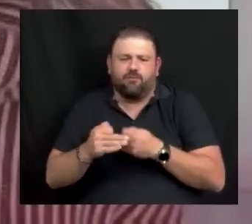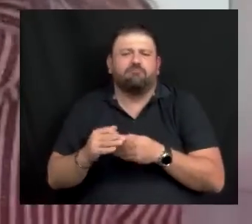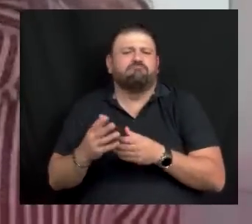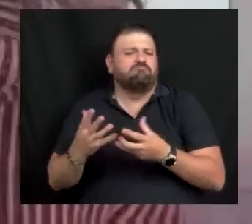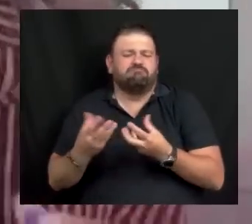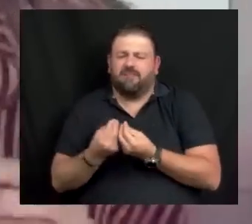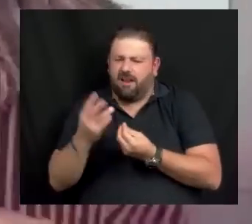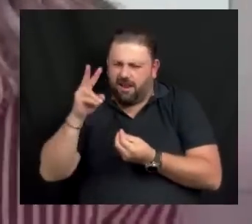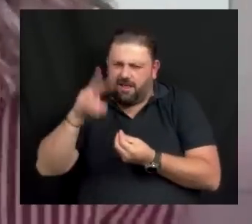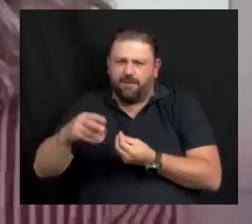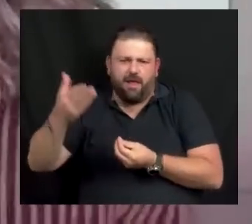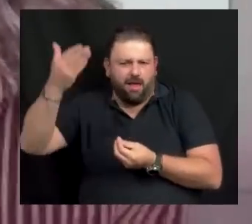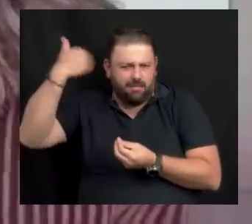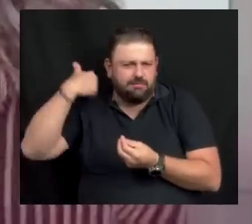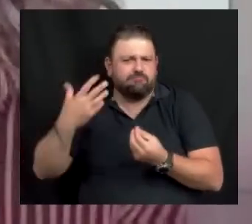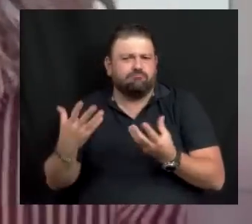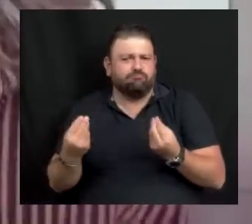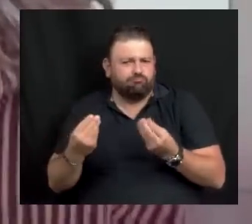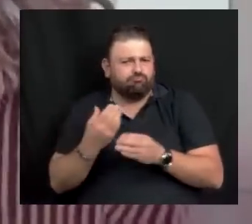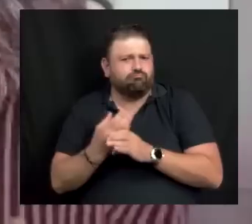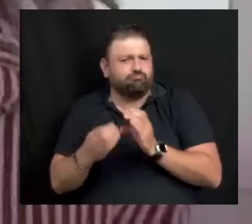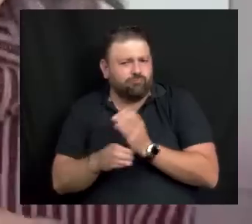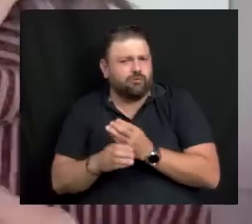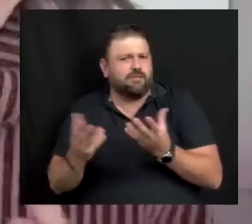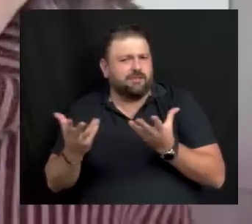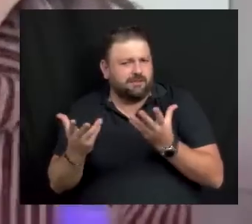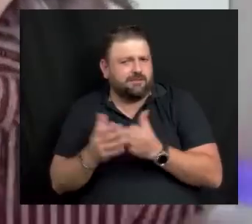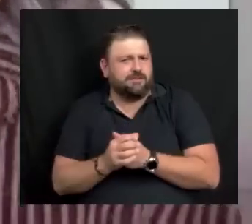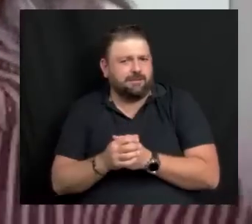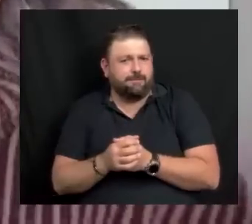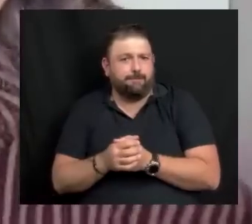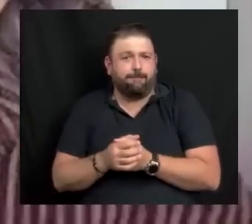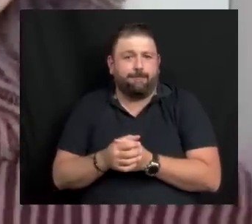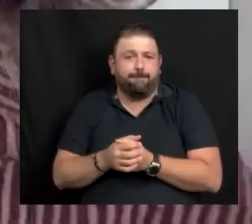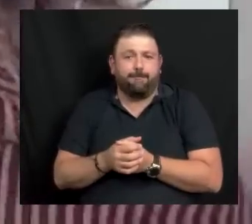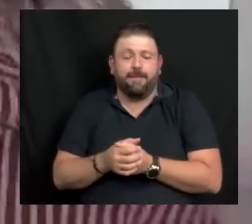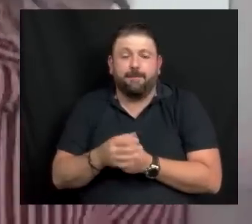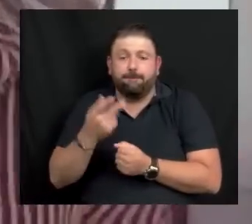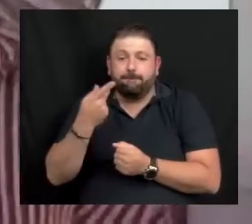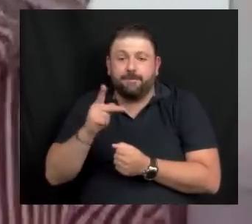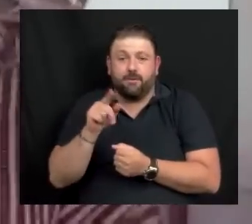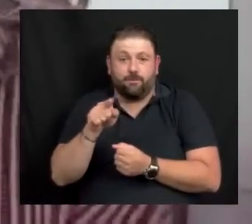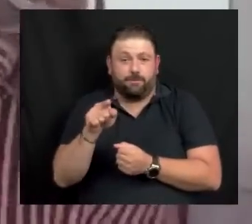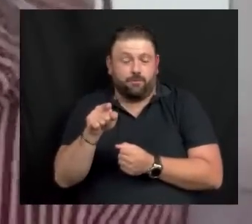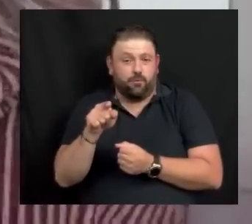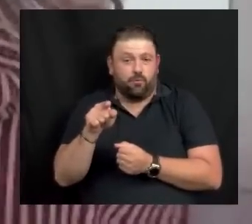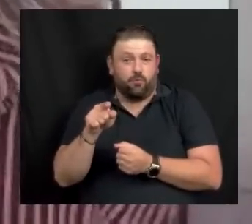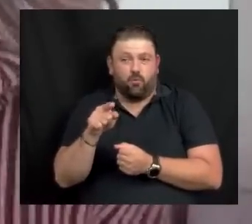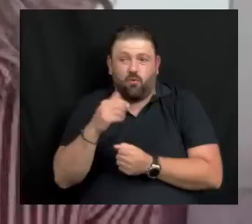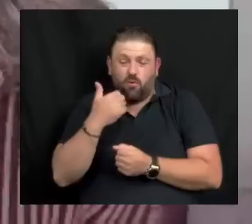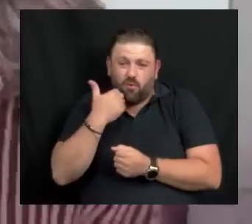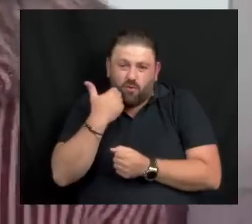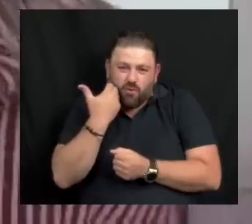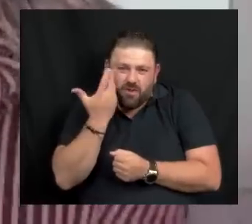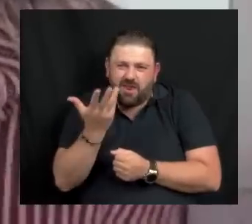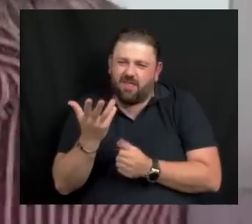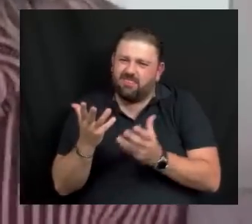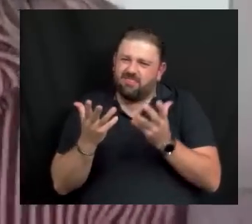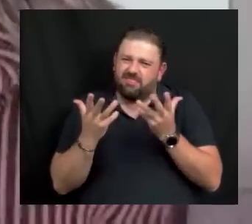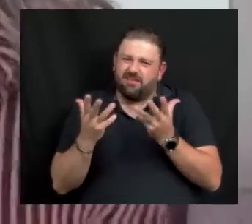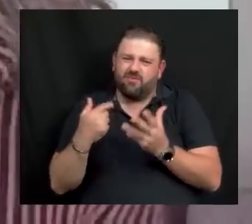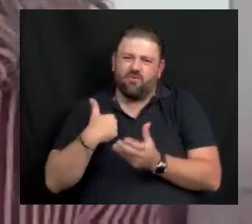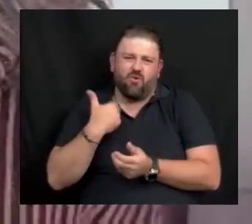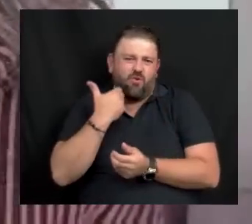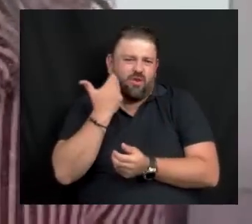bueno, hice muchas cosas al cariño y he aprendido algo sobre esto. Para que tú puedas llegar a ser profesional en lo que